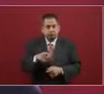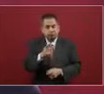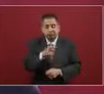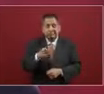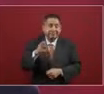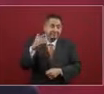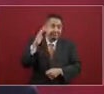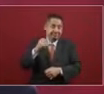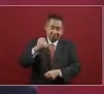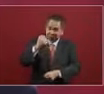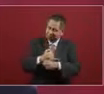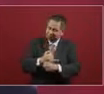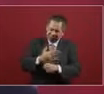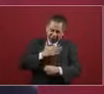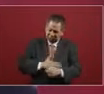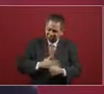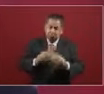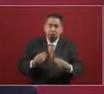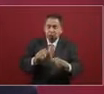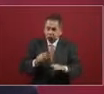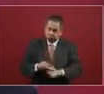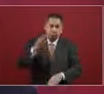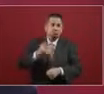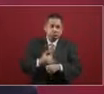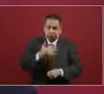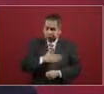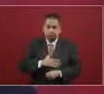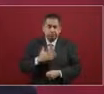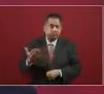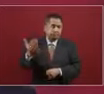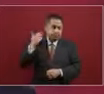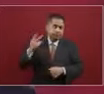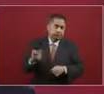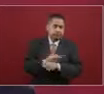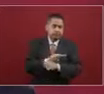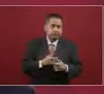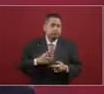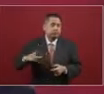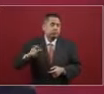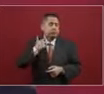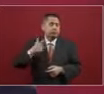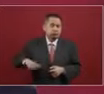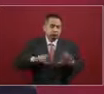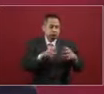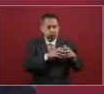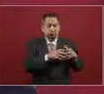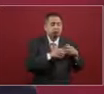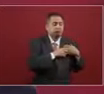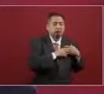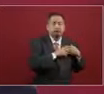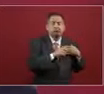que se cometieron en los pasados gobiernos conservadores.